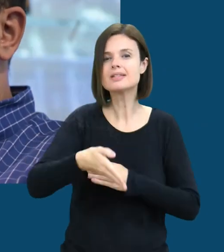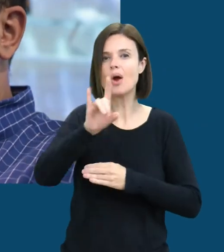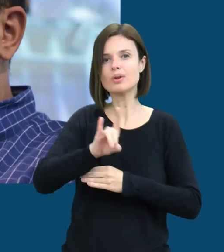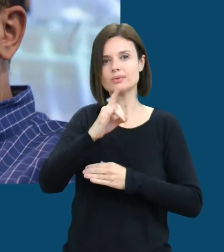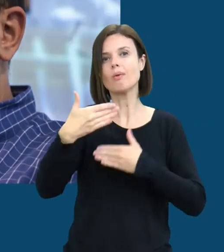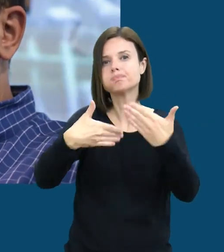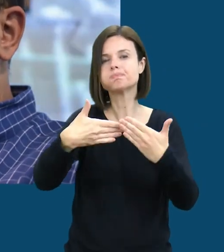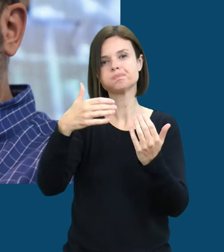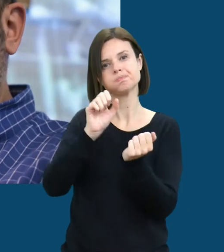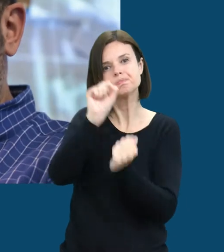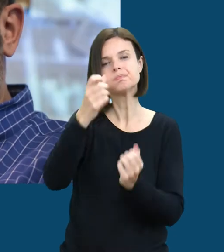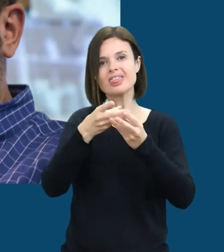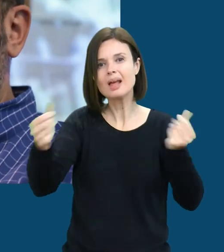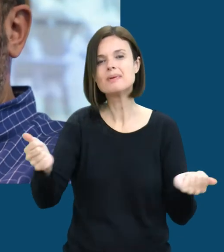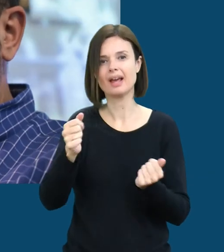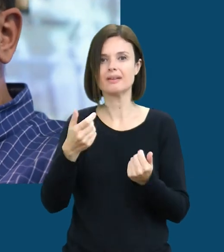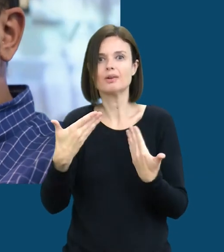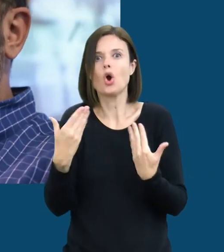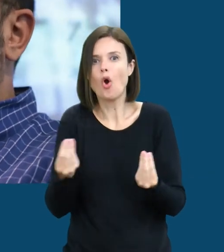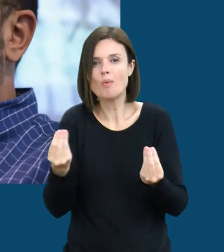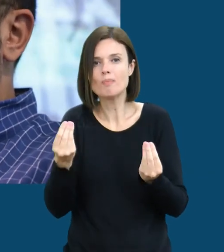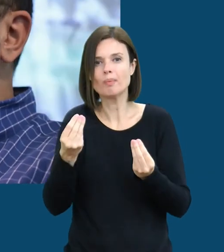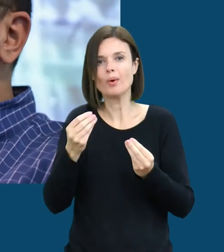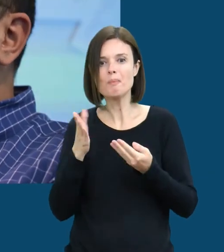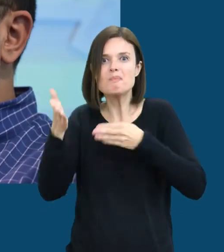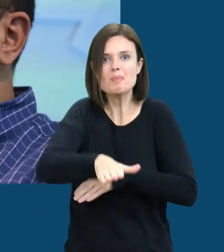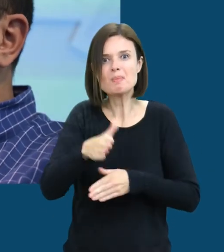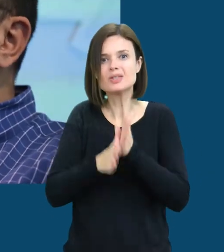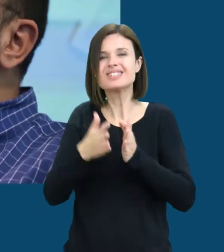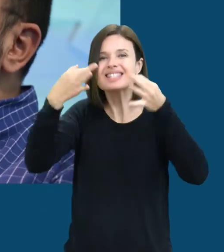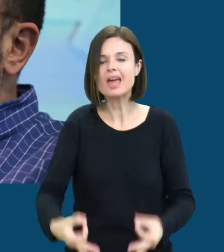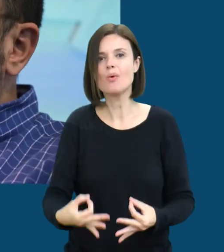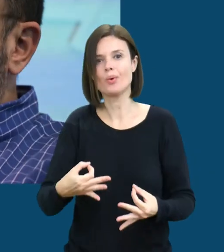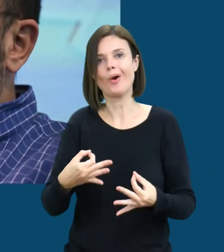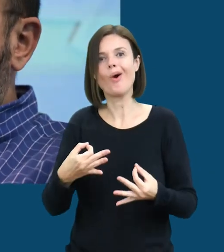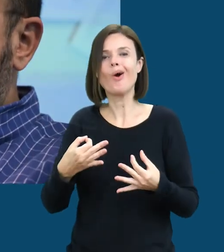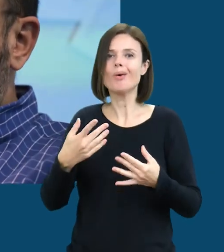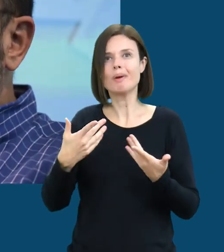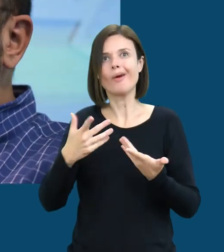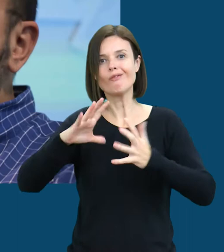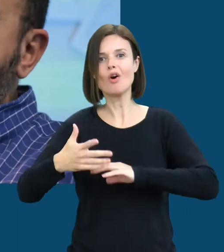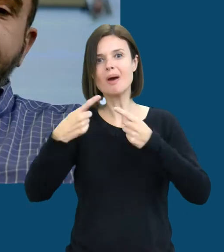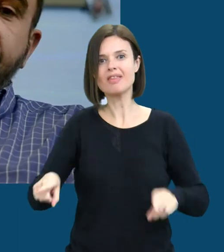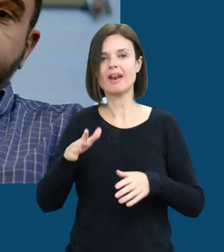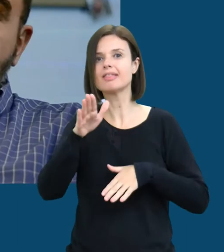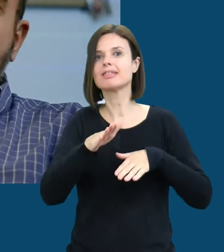puedan continuar sus estudios en la universidad. El primer paso, sin duda, es la gratuidad, innegociable, pero hay que seguir avanzando en otras